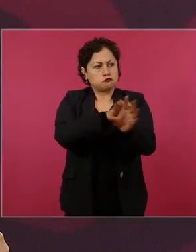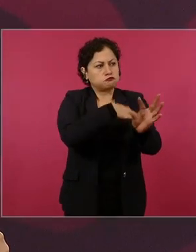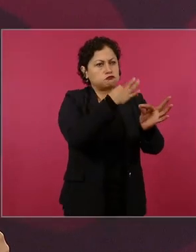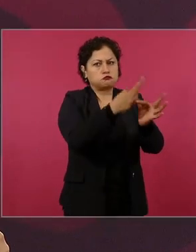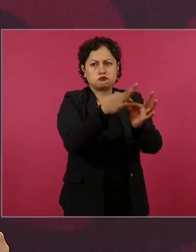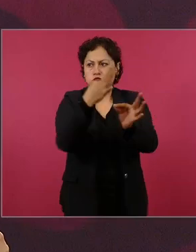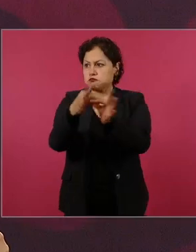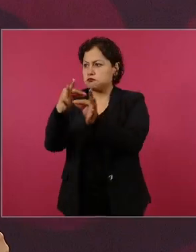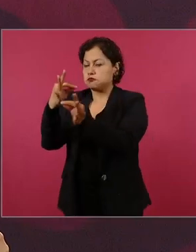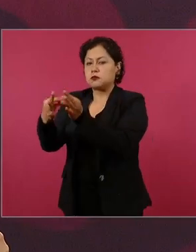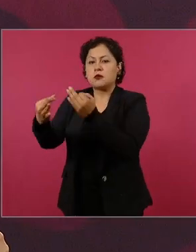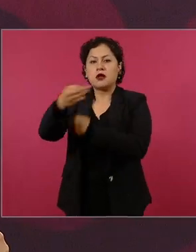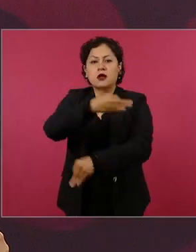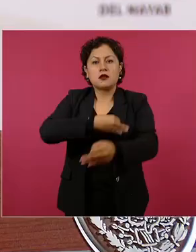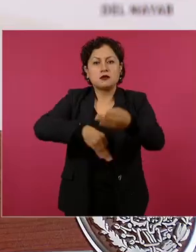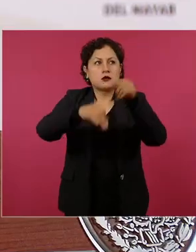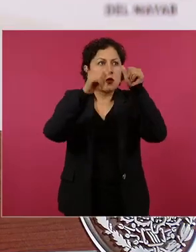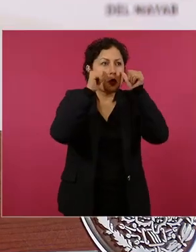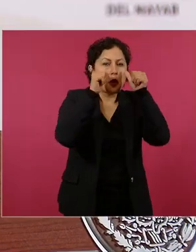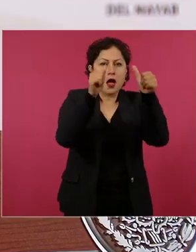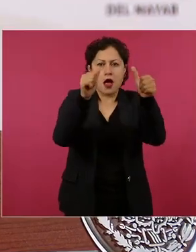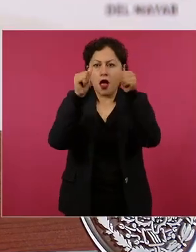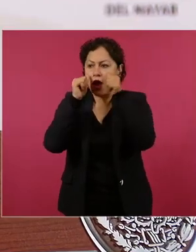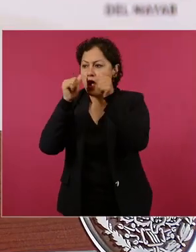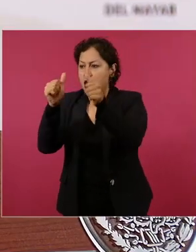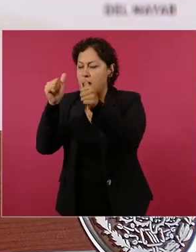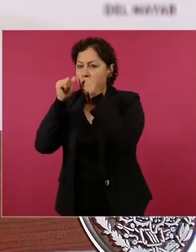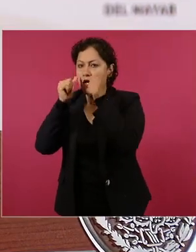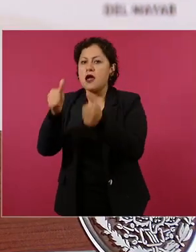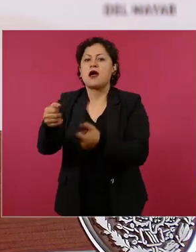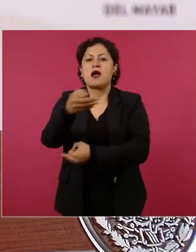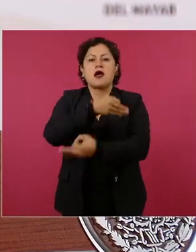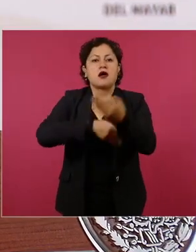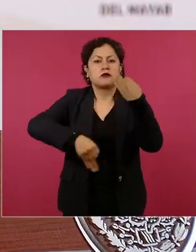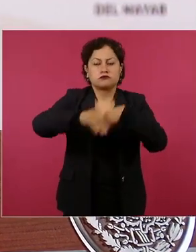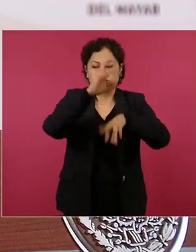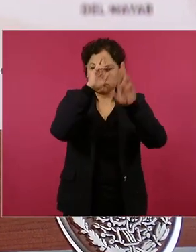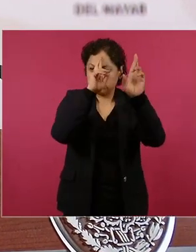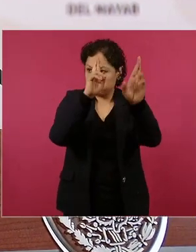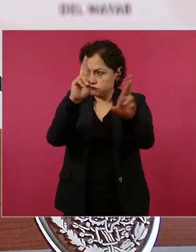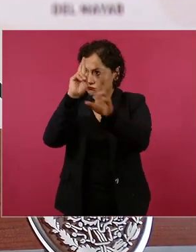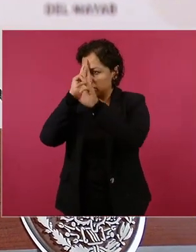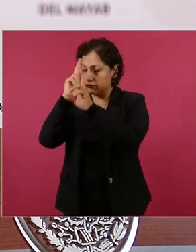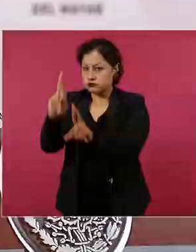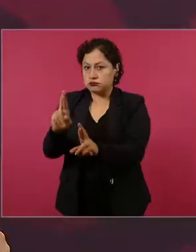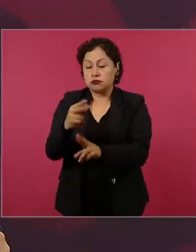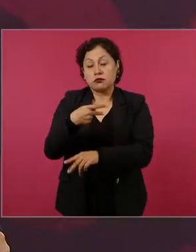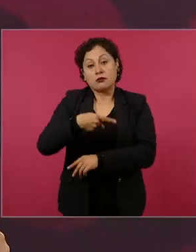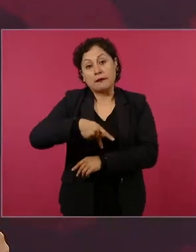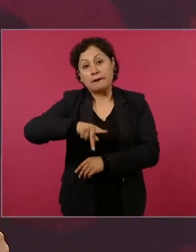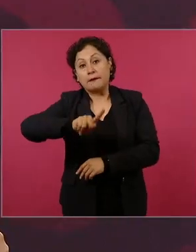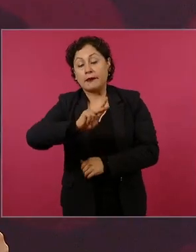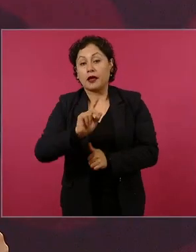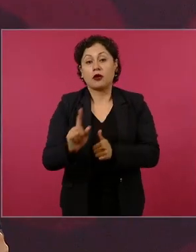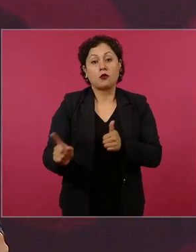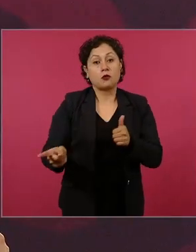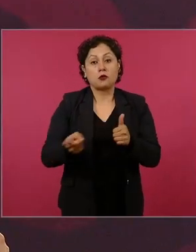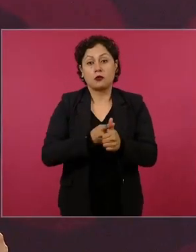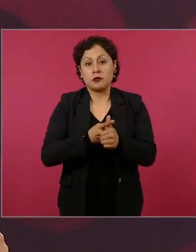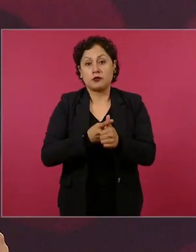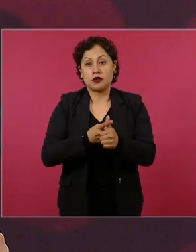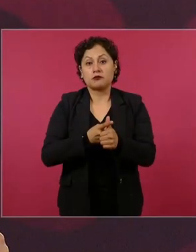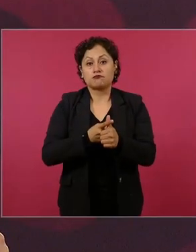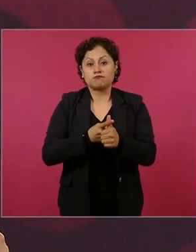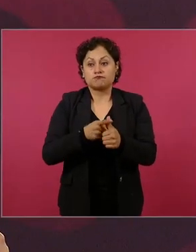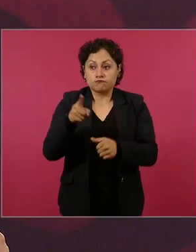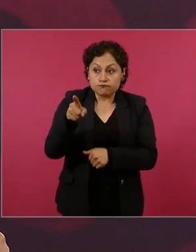que se escuche a todos, que se respete a todos, pero que se le dé preferencia a la gente